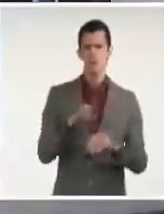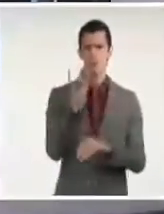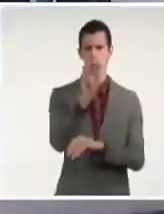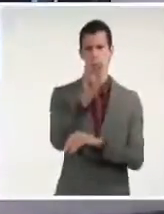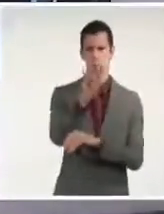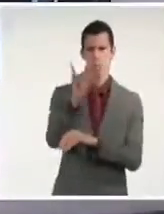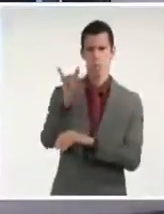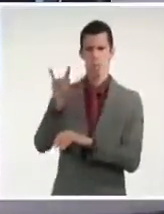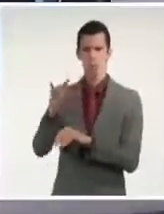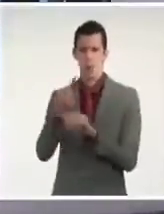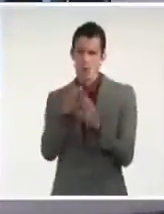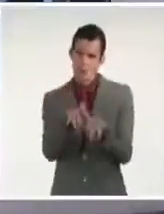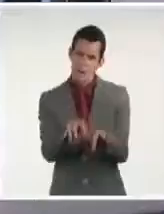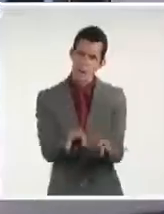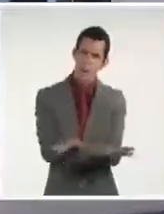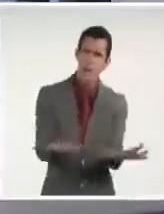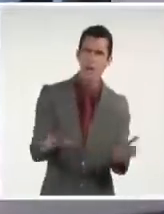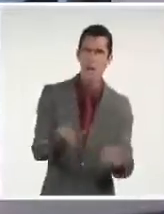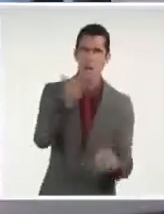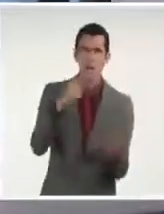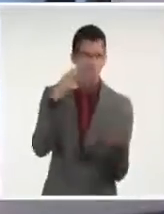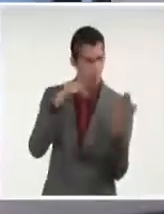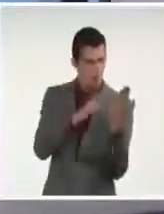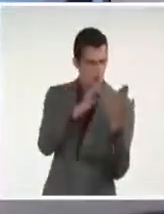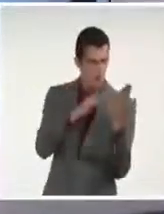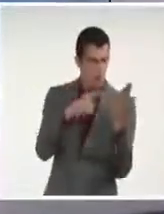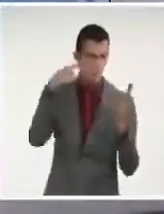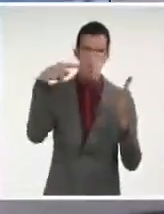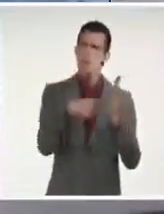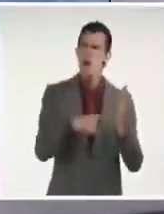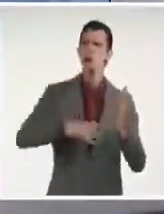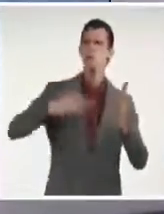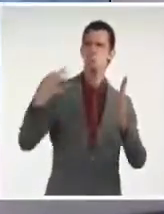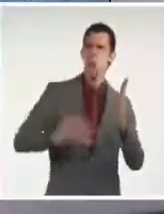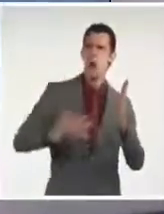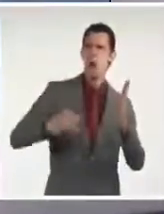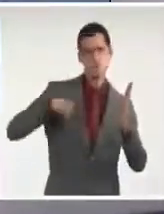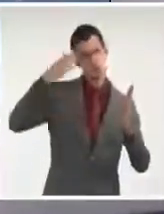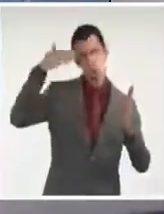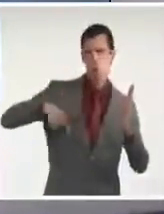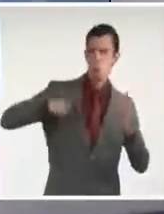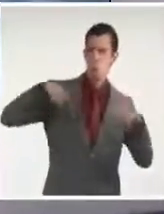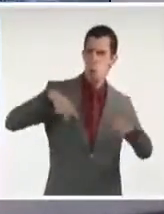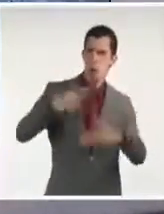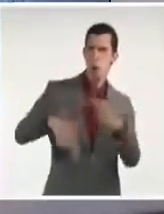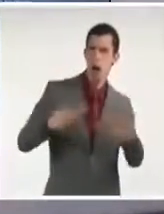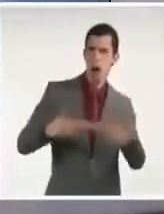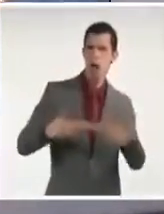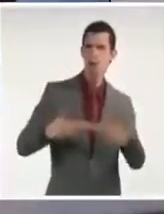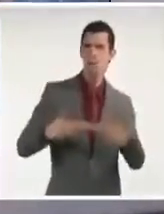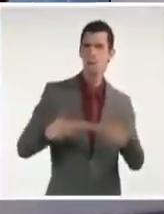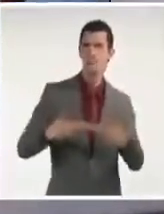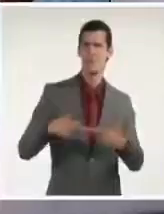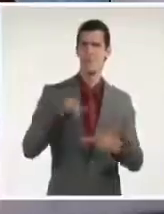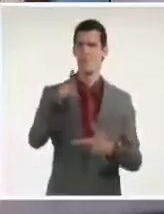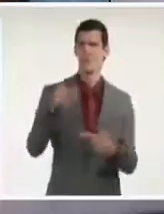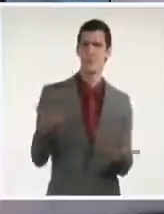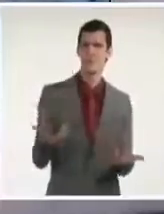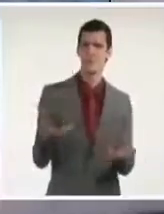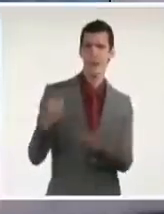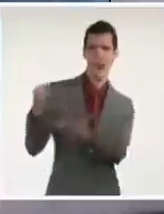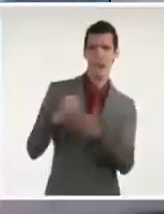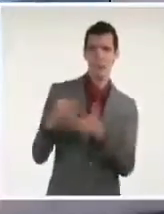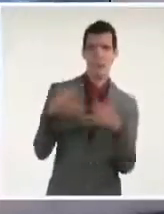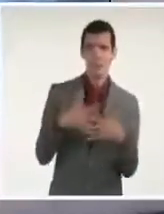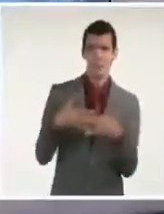los crédulos y utilizan las insatisfacciones de muchos para ejecutar la estrategia esa de justificar que esto es un